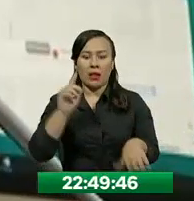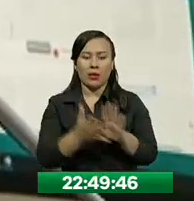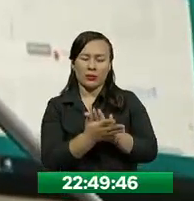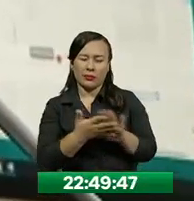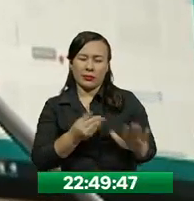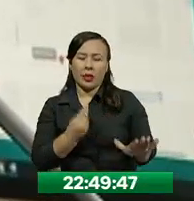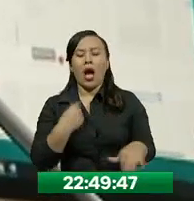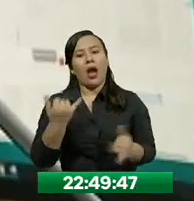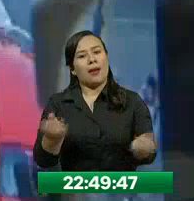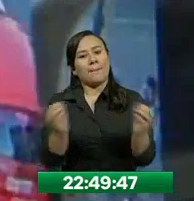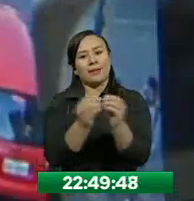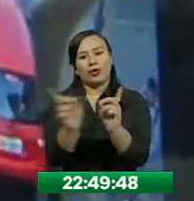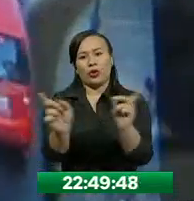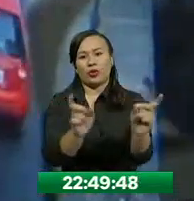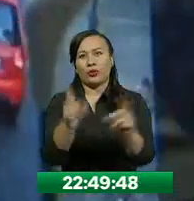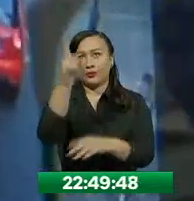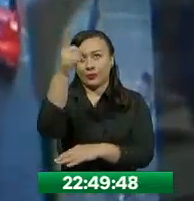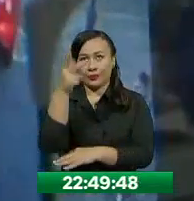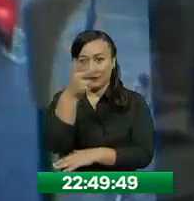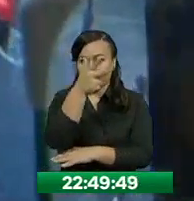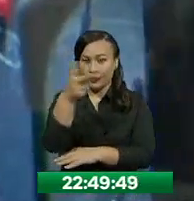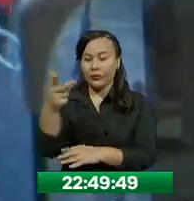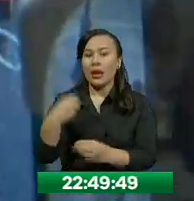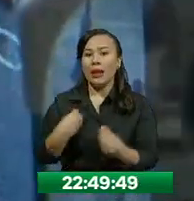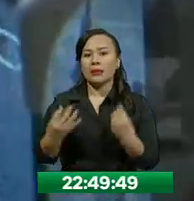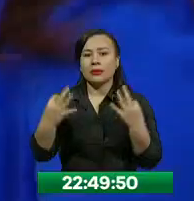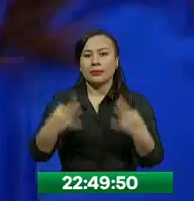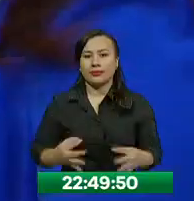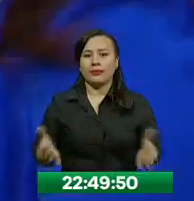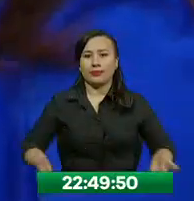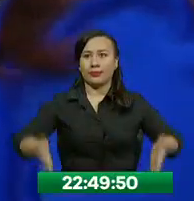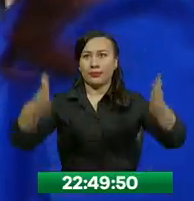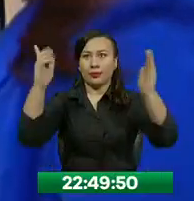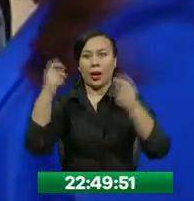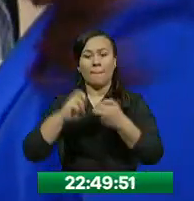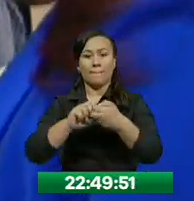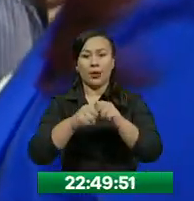del Centro de la Agencia de Tránsito Municipal, una de las mayores